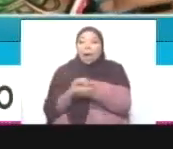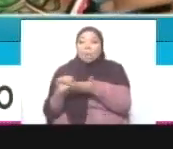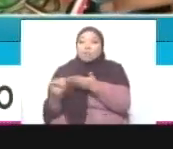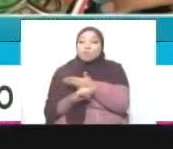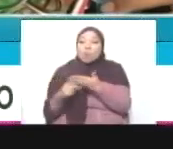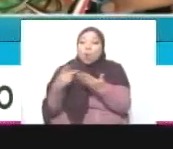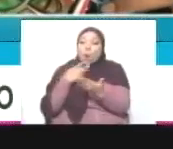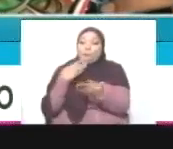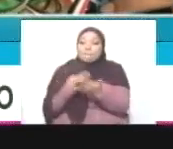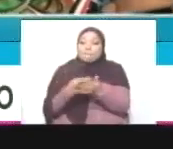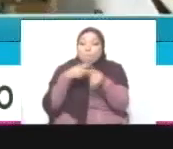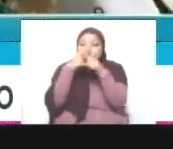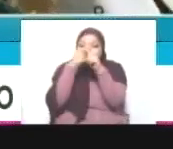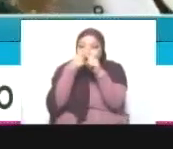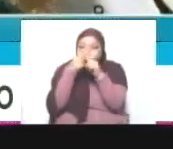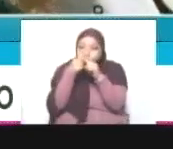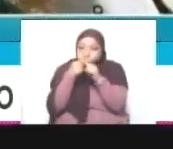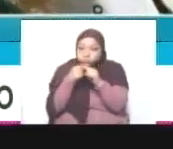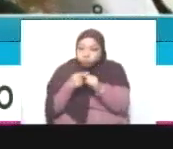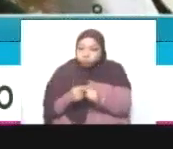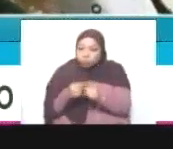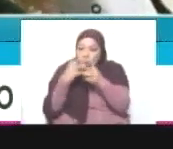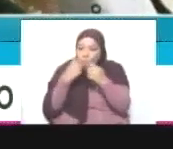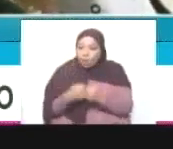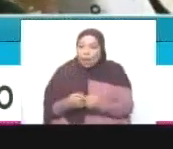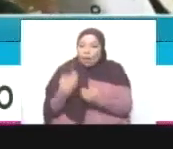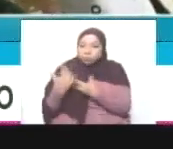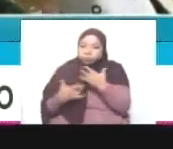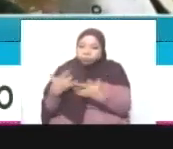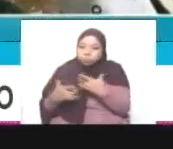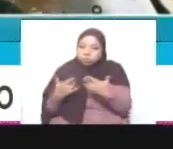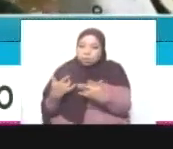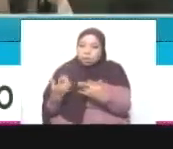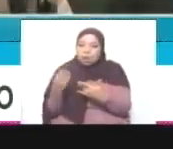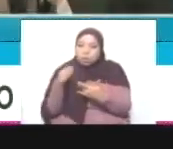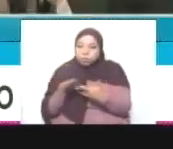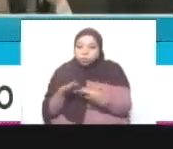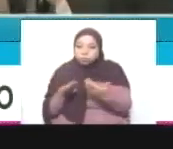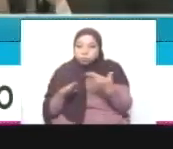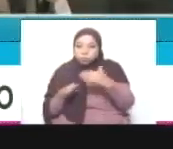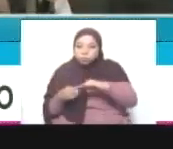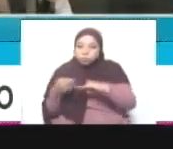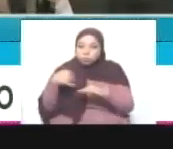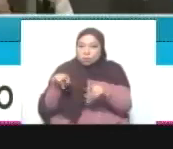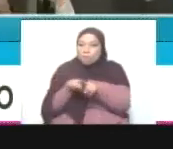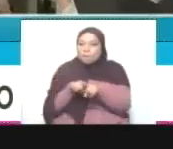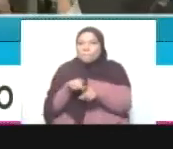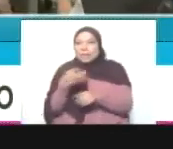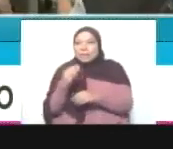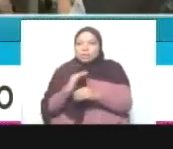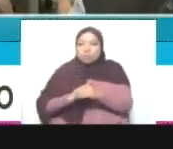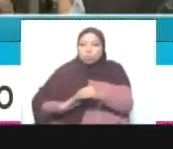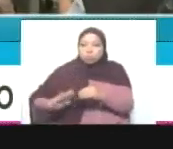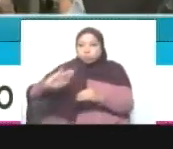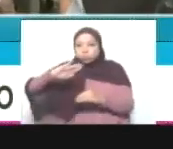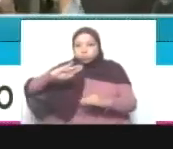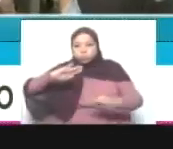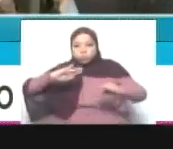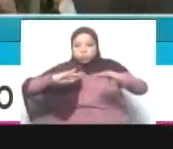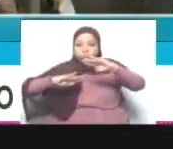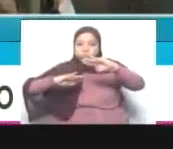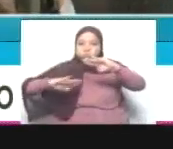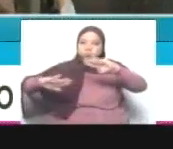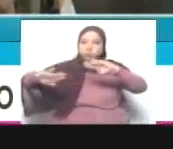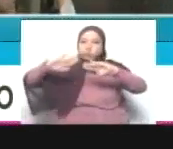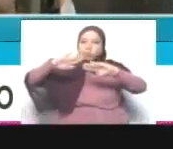muy básico, el cual está elaborado en bloques, es muy similar al Lego, o armar un rompecabezas, justamente